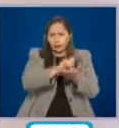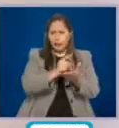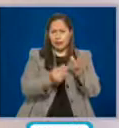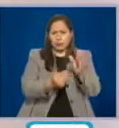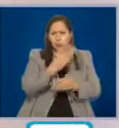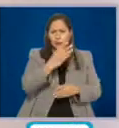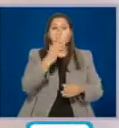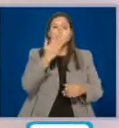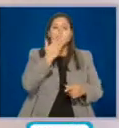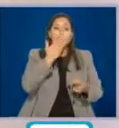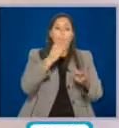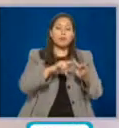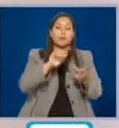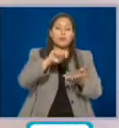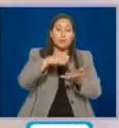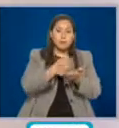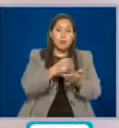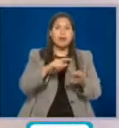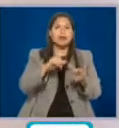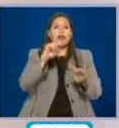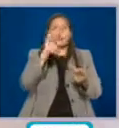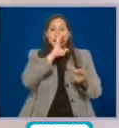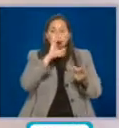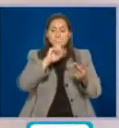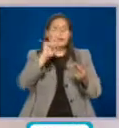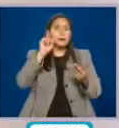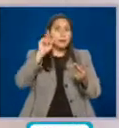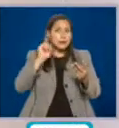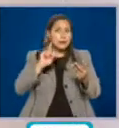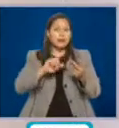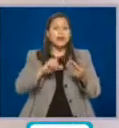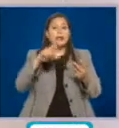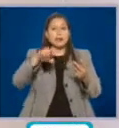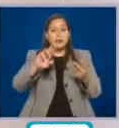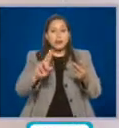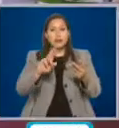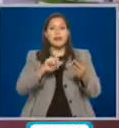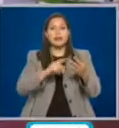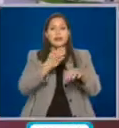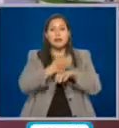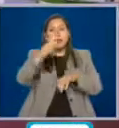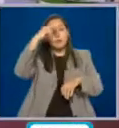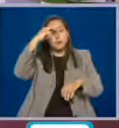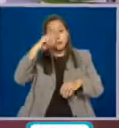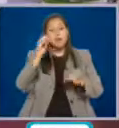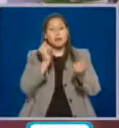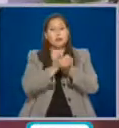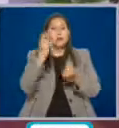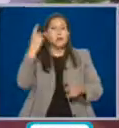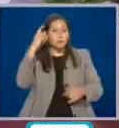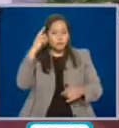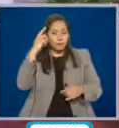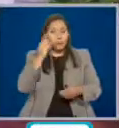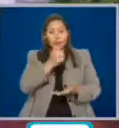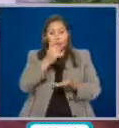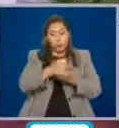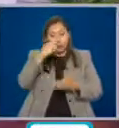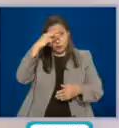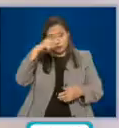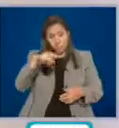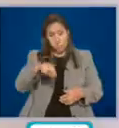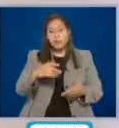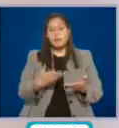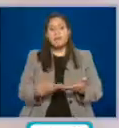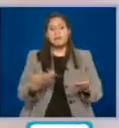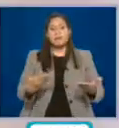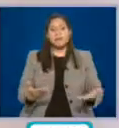es Sonora, Tamaulipas, Aguascalientes, Zacatecas, Quintana Roo, Estado de México y Durango. La Ciudad de México